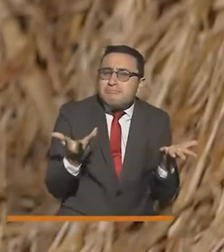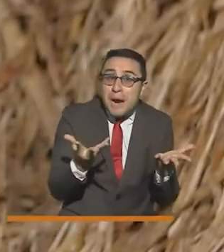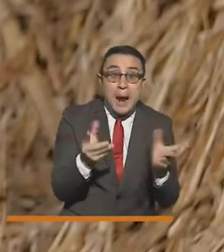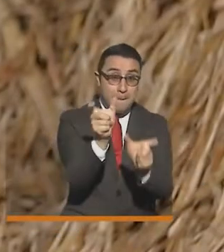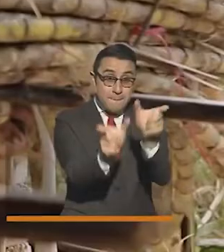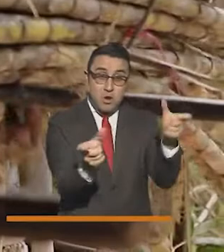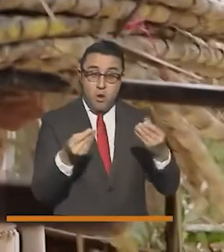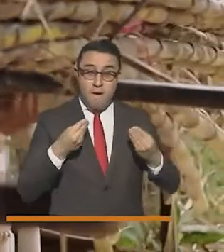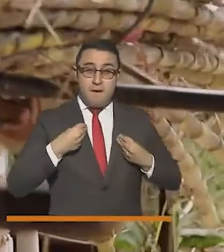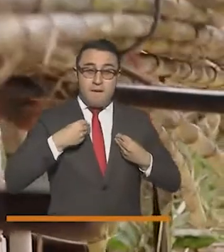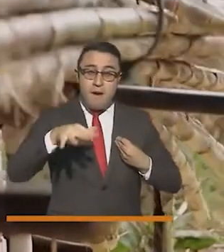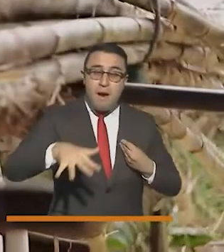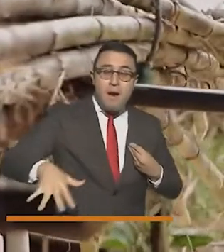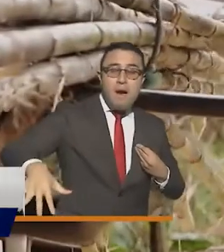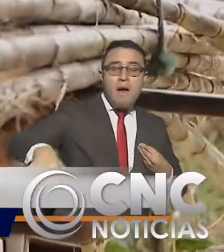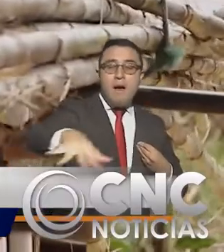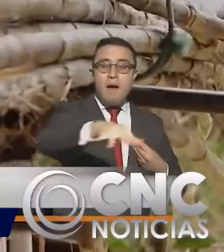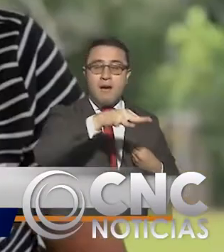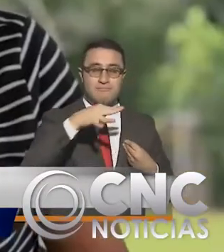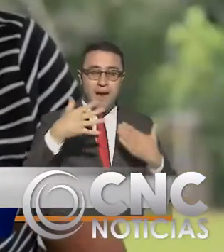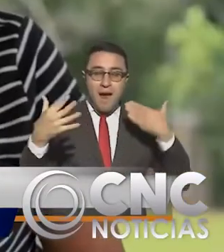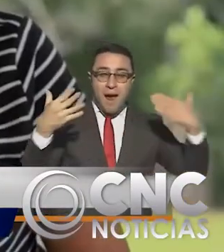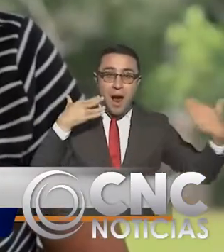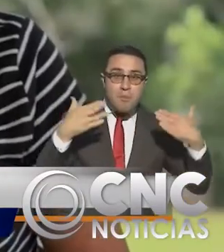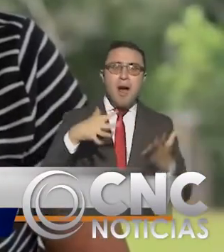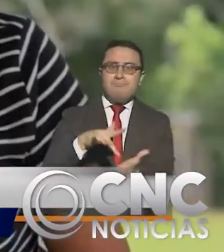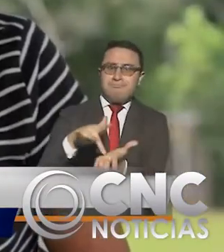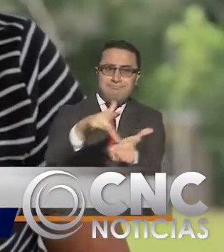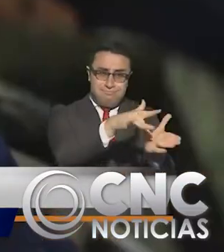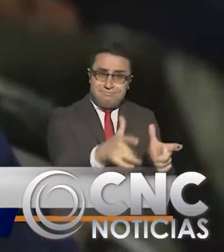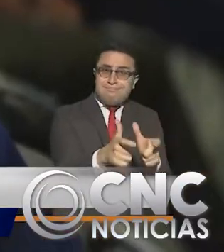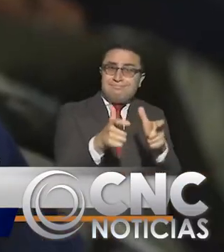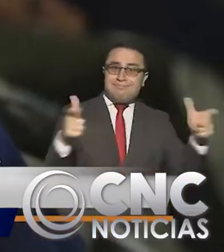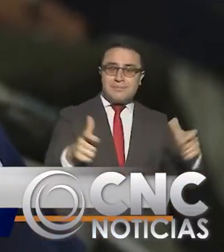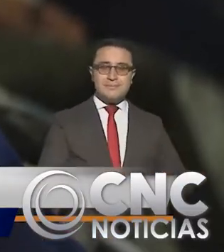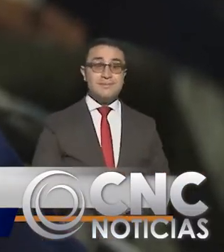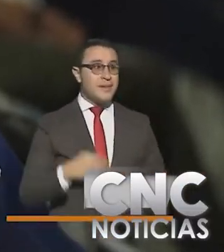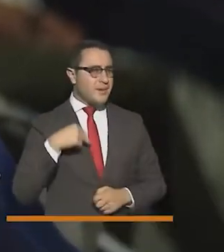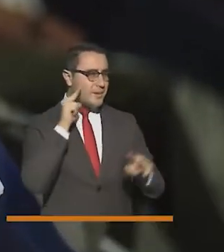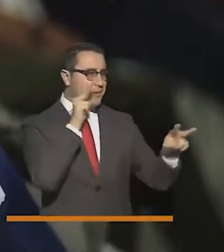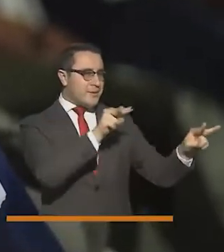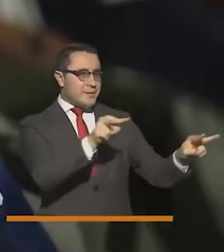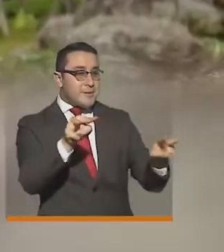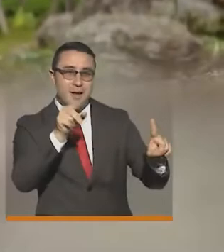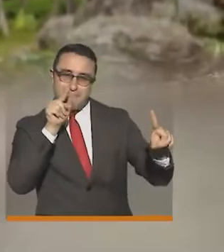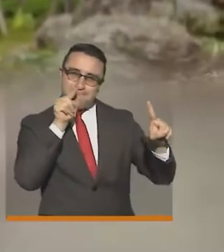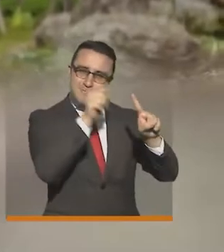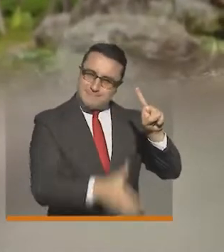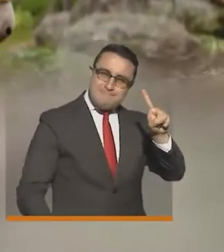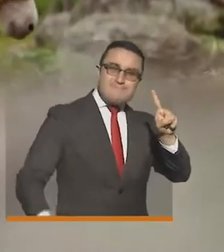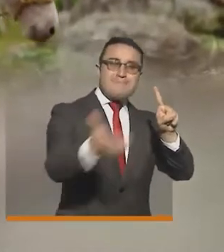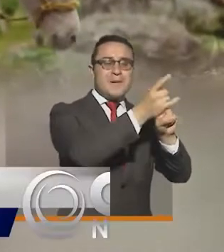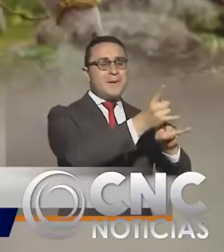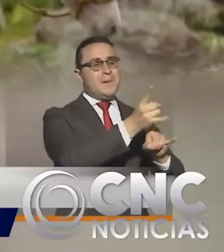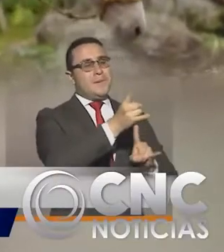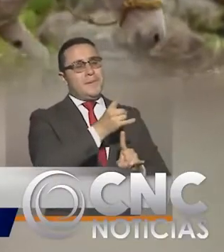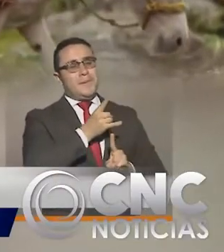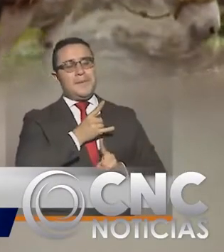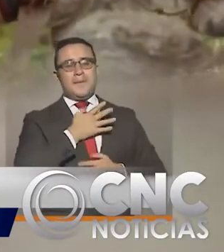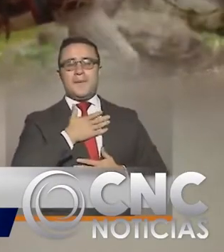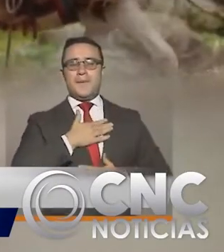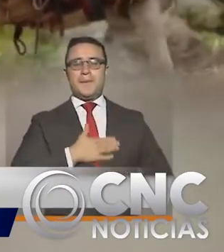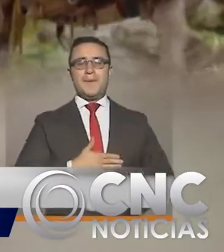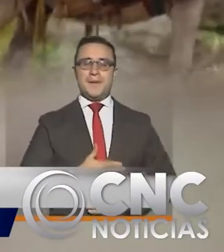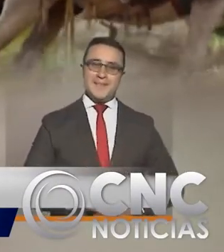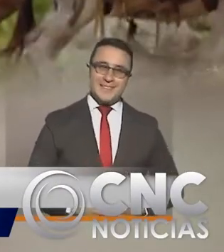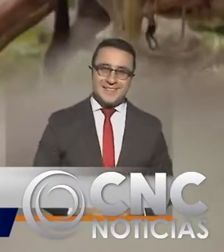para la estabilización y la consolidación las gobernaciones de cauca y caquetá y de las administraciones municipales de